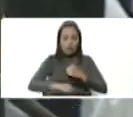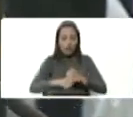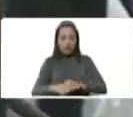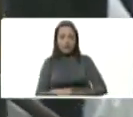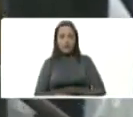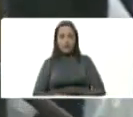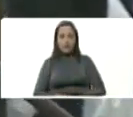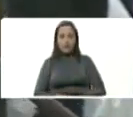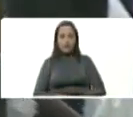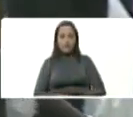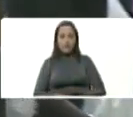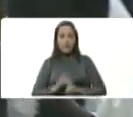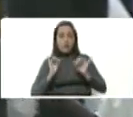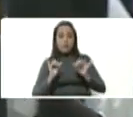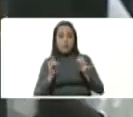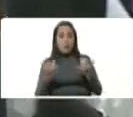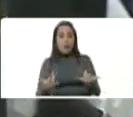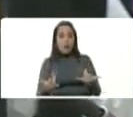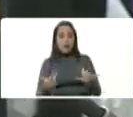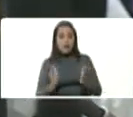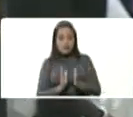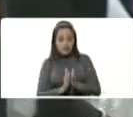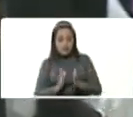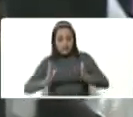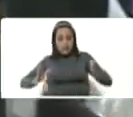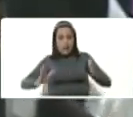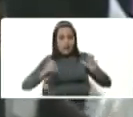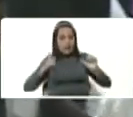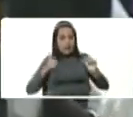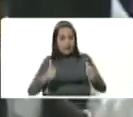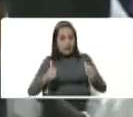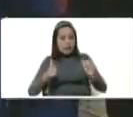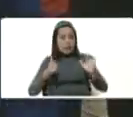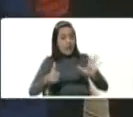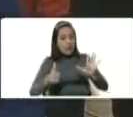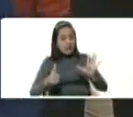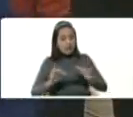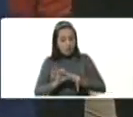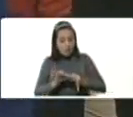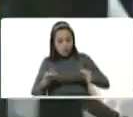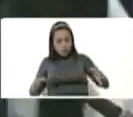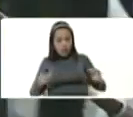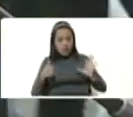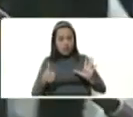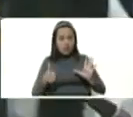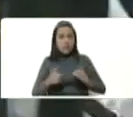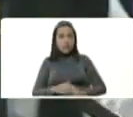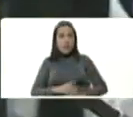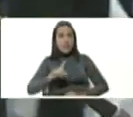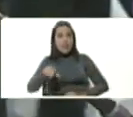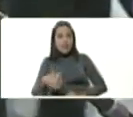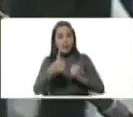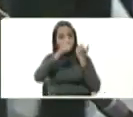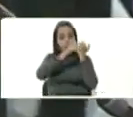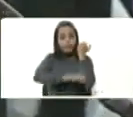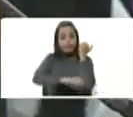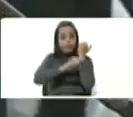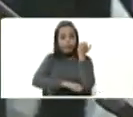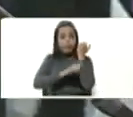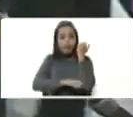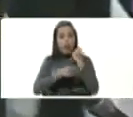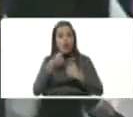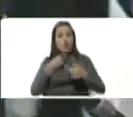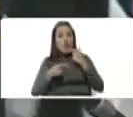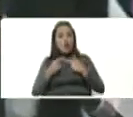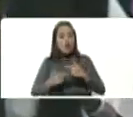Entonces, aquí estamos ya en 6. Ya estamos más adelante. Ya va para adelante, pues. Entonces de aquí vamos al naranja. Nace que el es sol. El color que